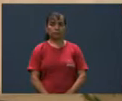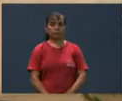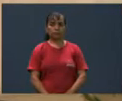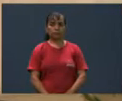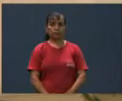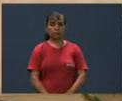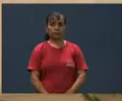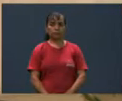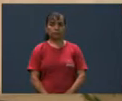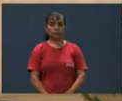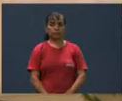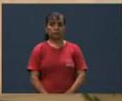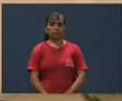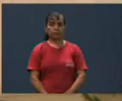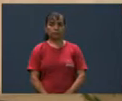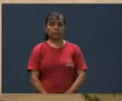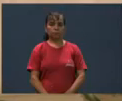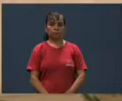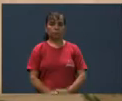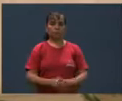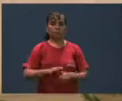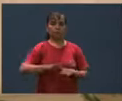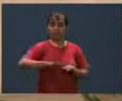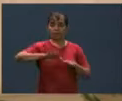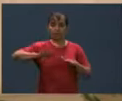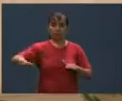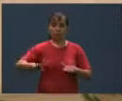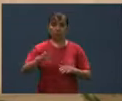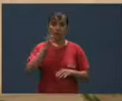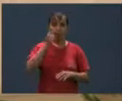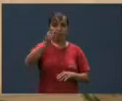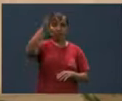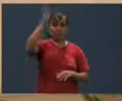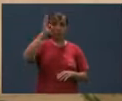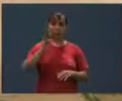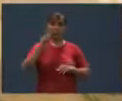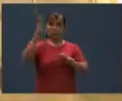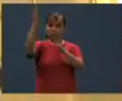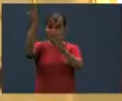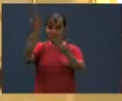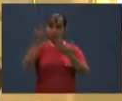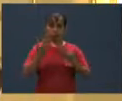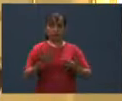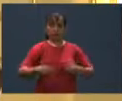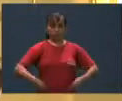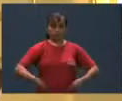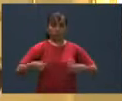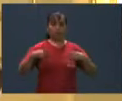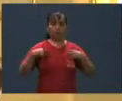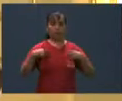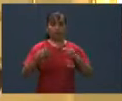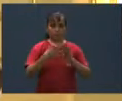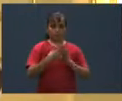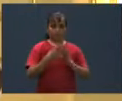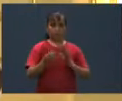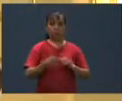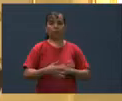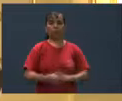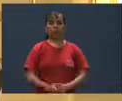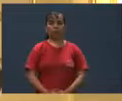Abandonaron a Dios que les dio la vida. Abandonaron a Dios que les dio la vida.